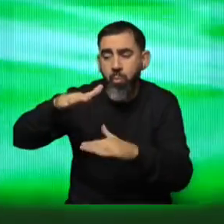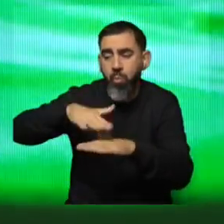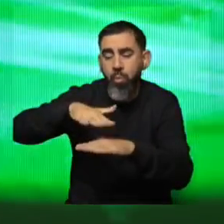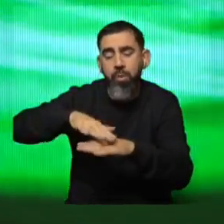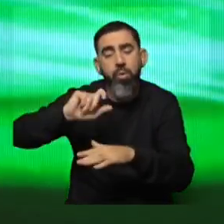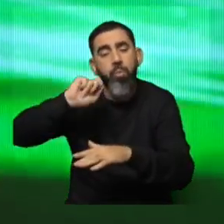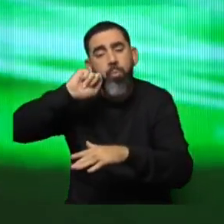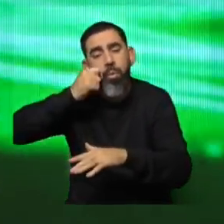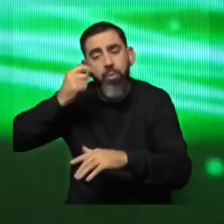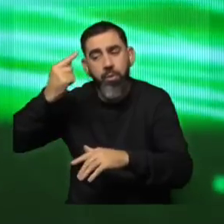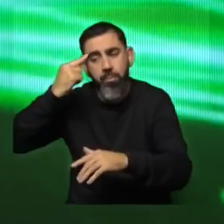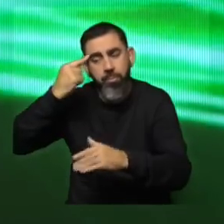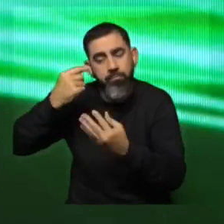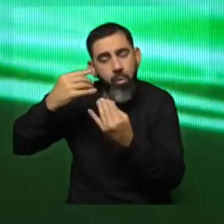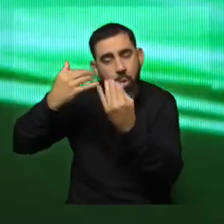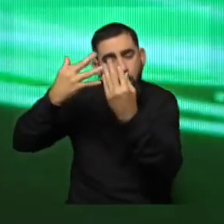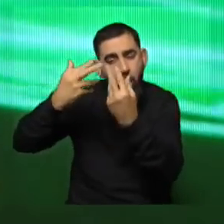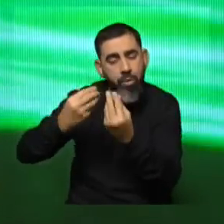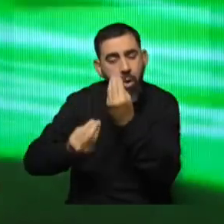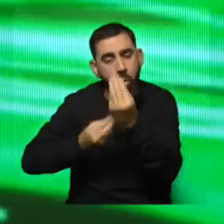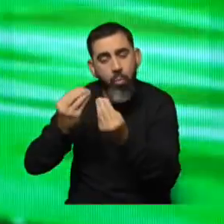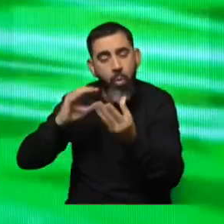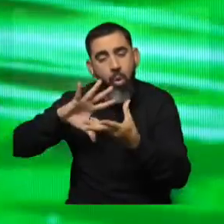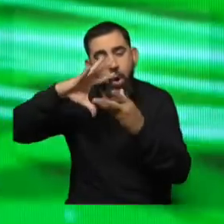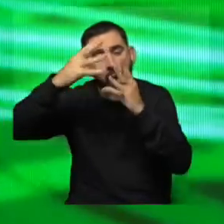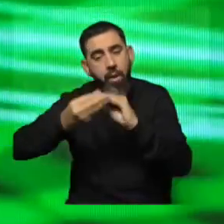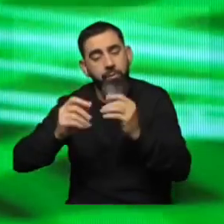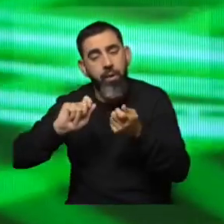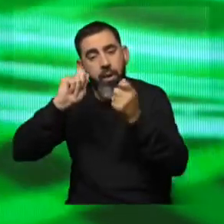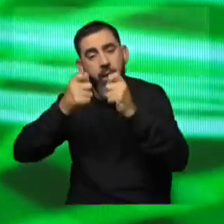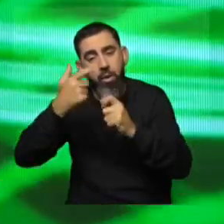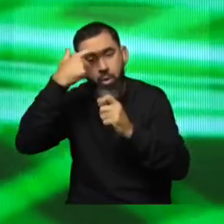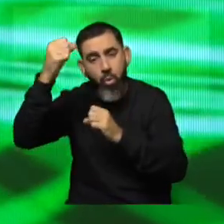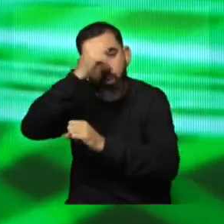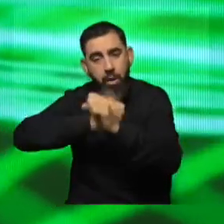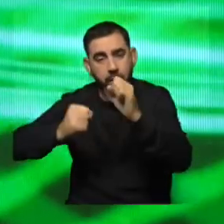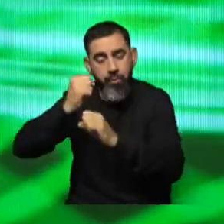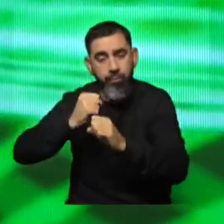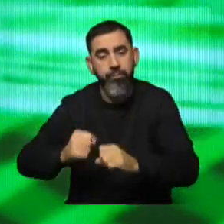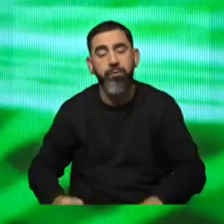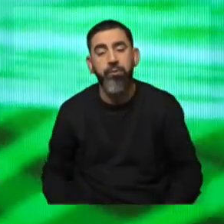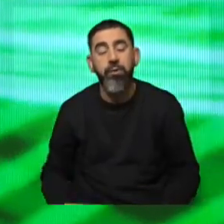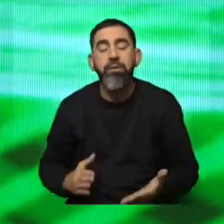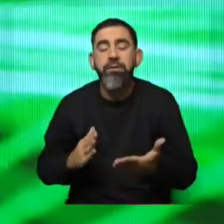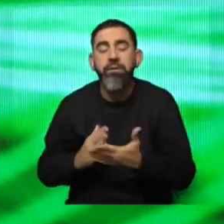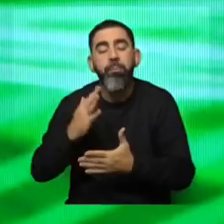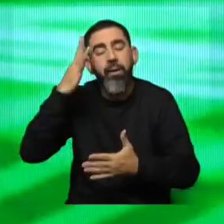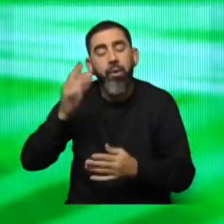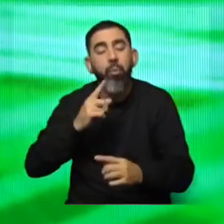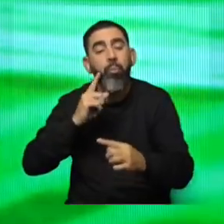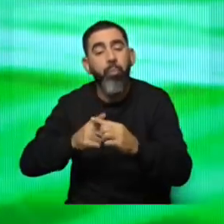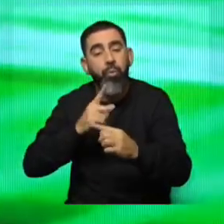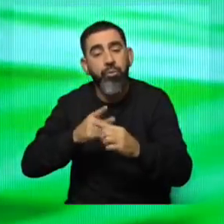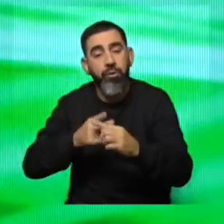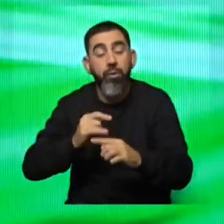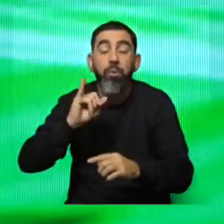que tenemos para pensar estratégicamente entre todos cómo nos vamos a adaptar a los cambios que nos trae la tecnología que siempre creo que son positivos siempre y